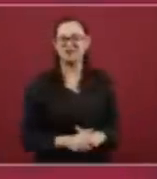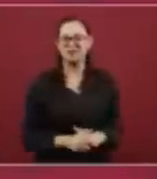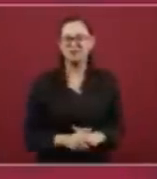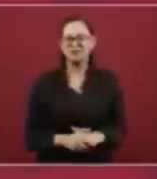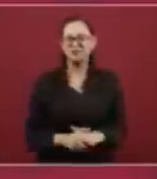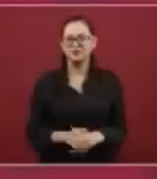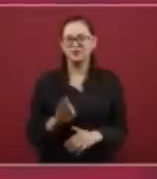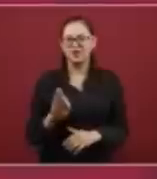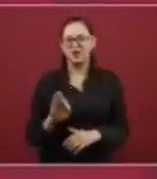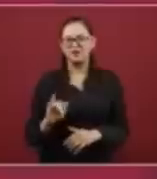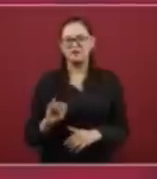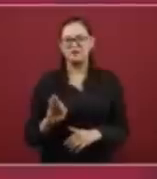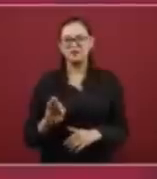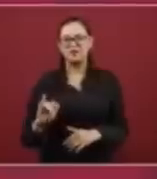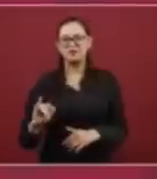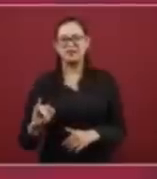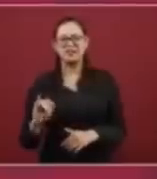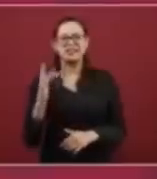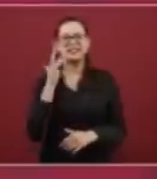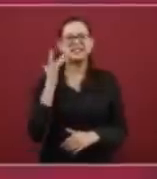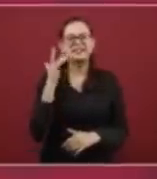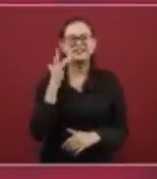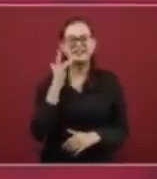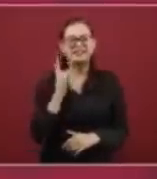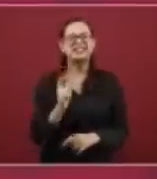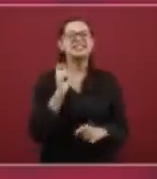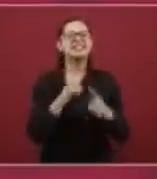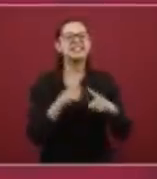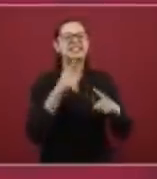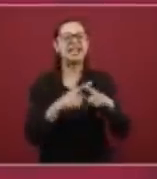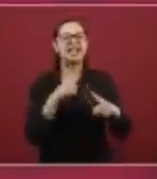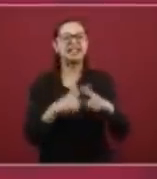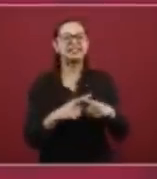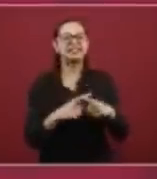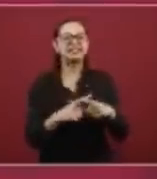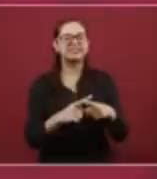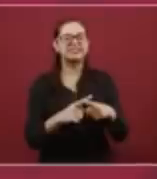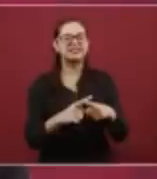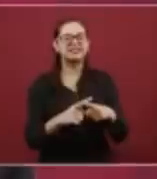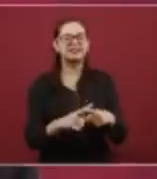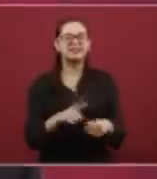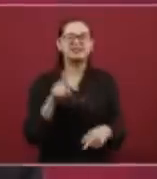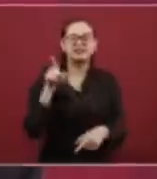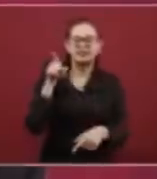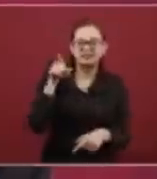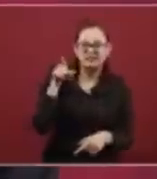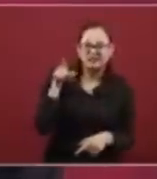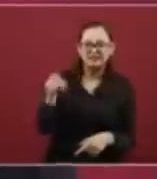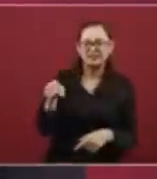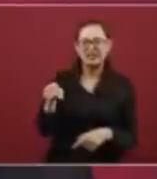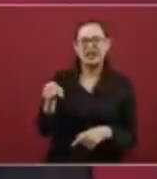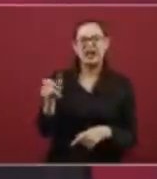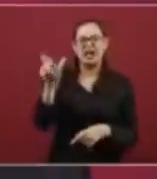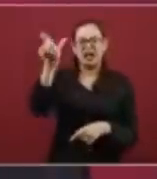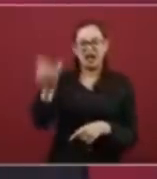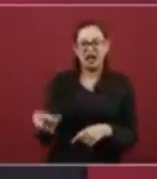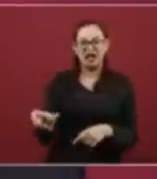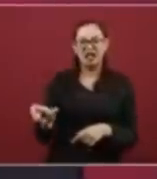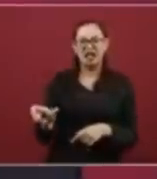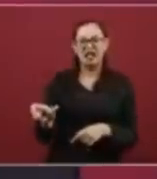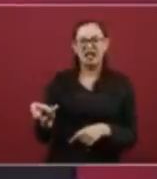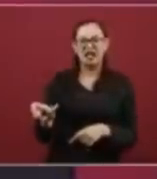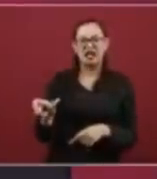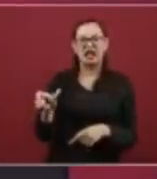una celebración en las calles cuando asesinaron atrozmente